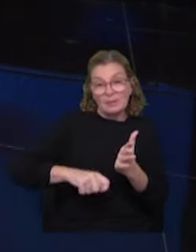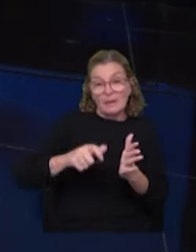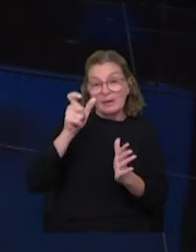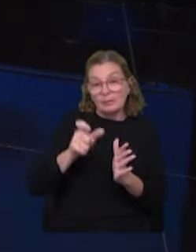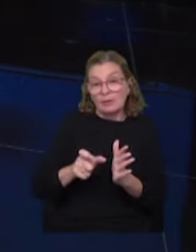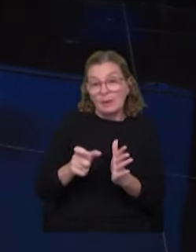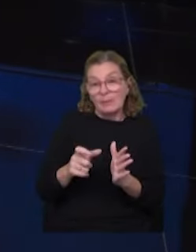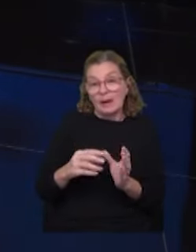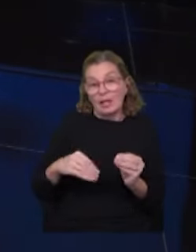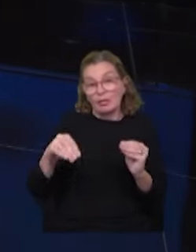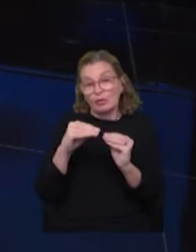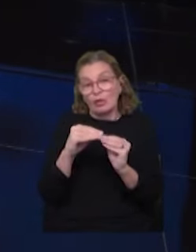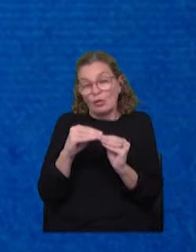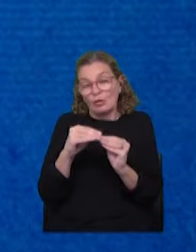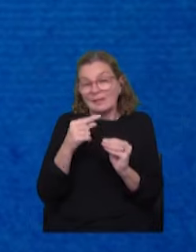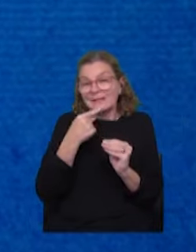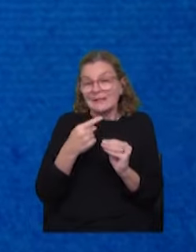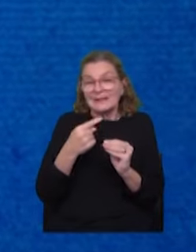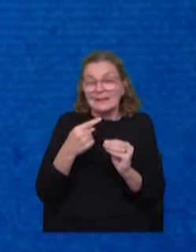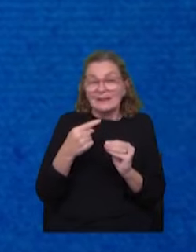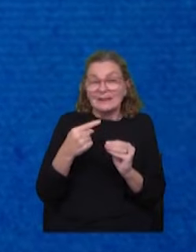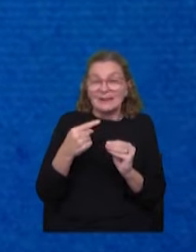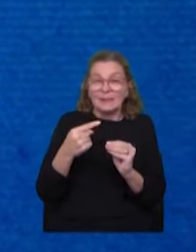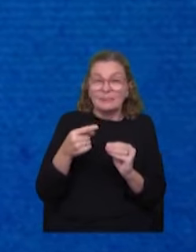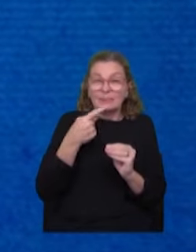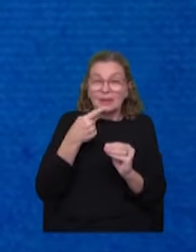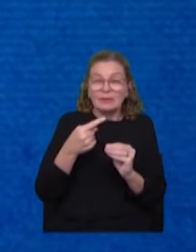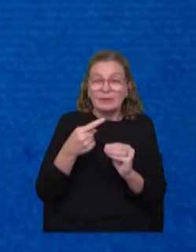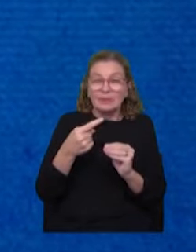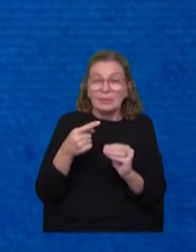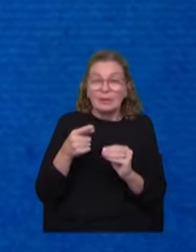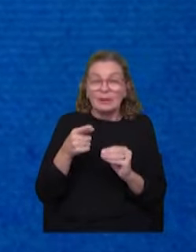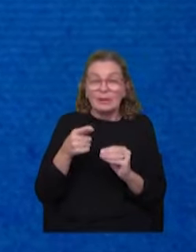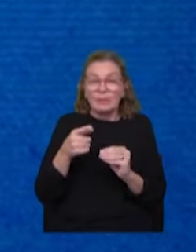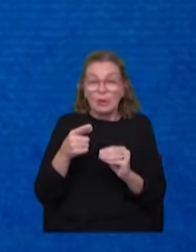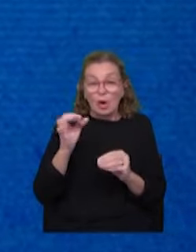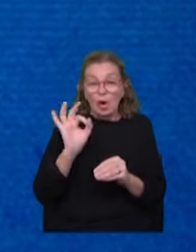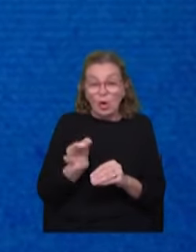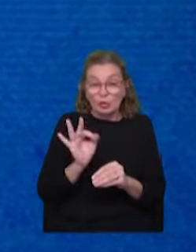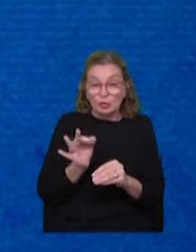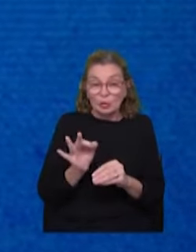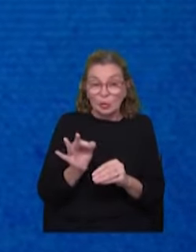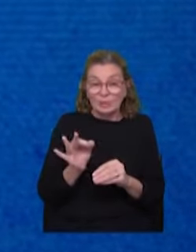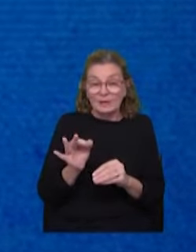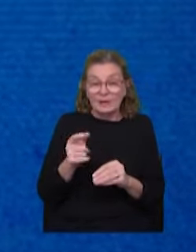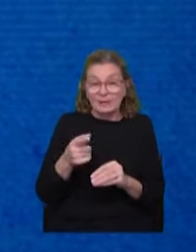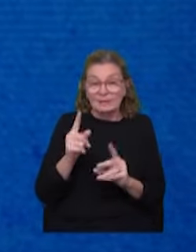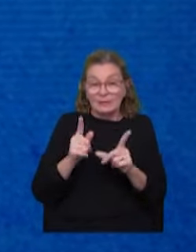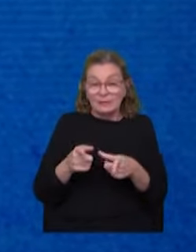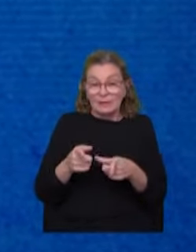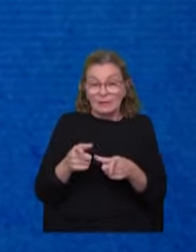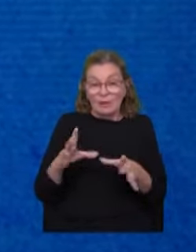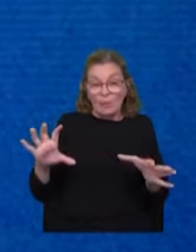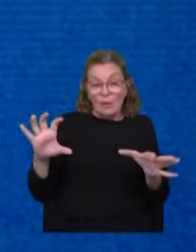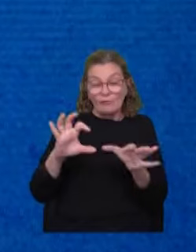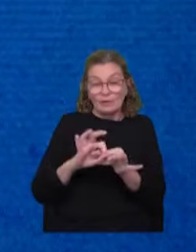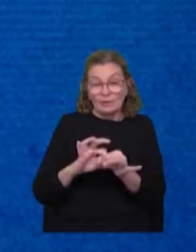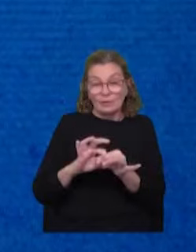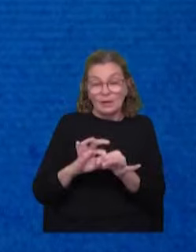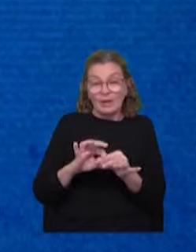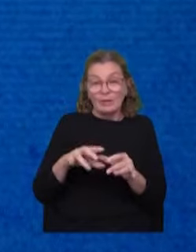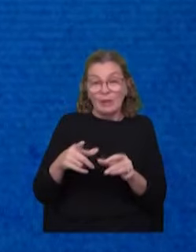completar las requeridas e impulsar una reforma constitucional en octubre en este caso vinculada